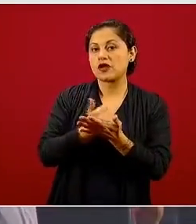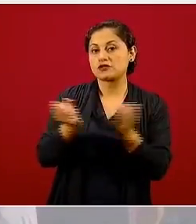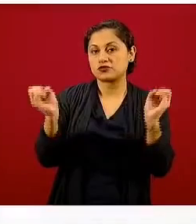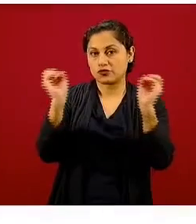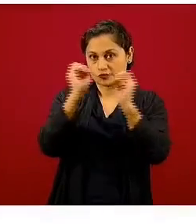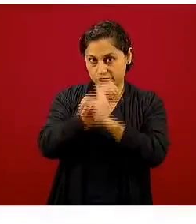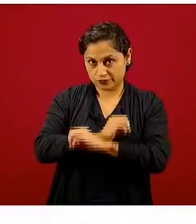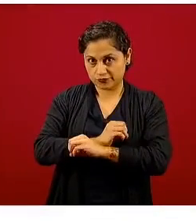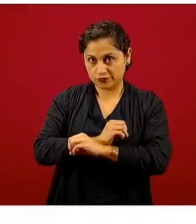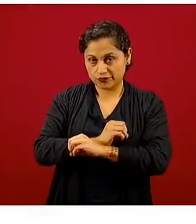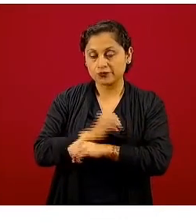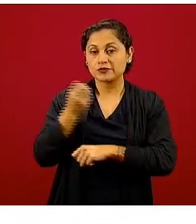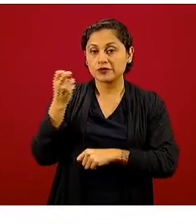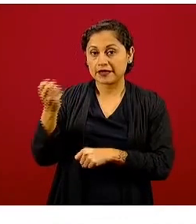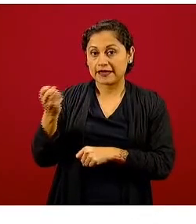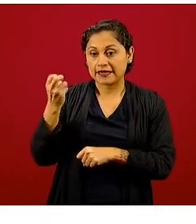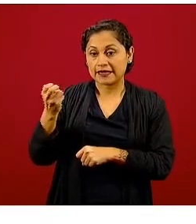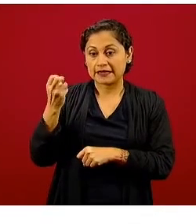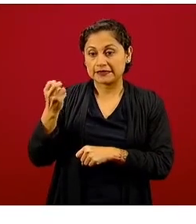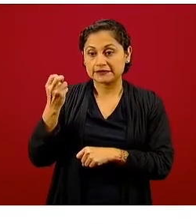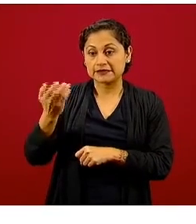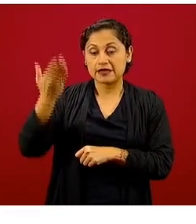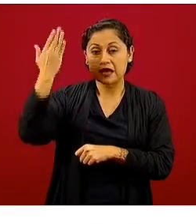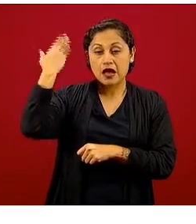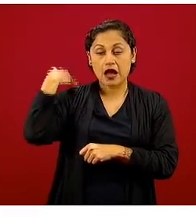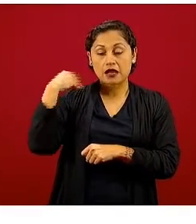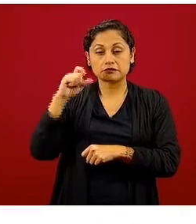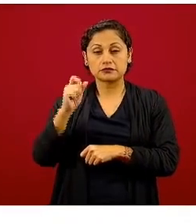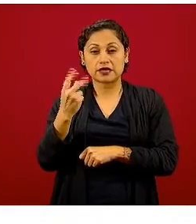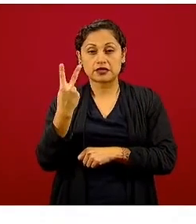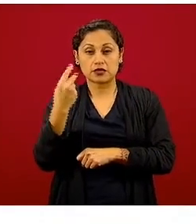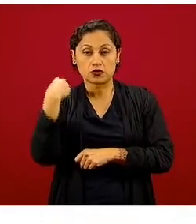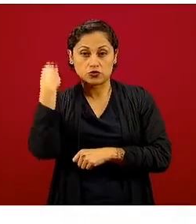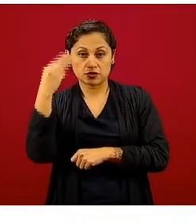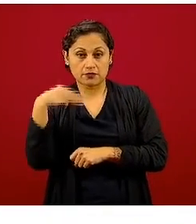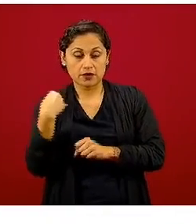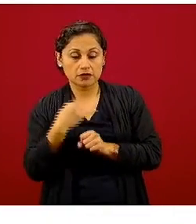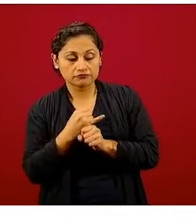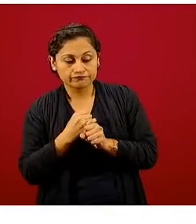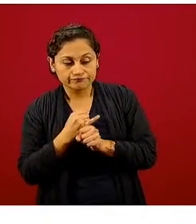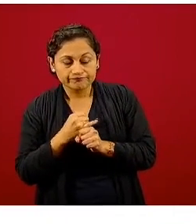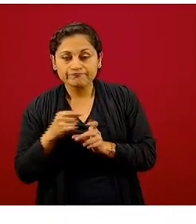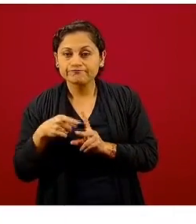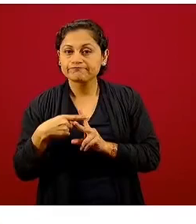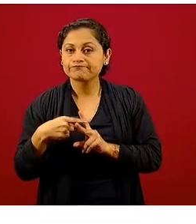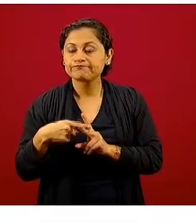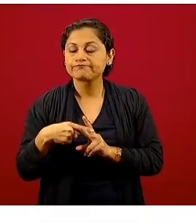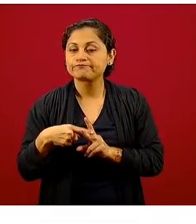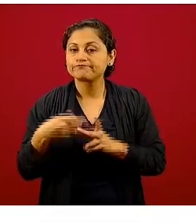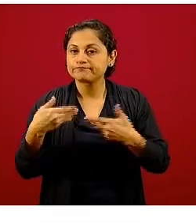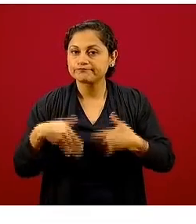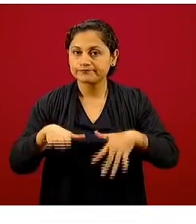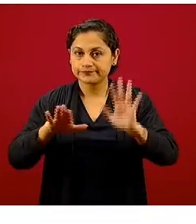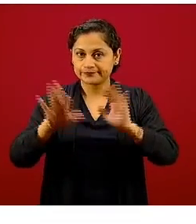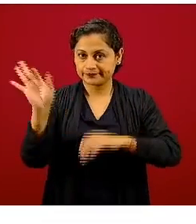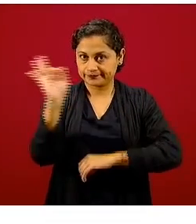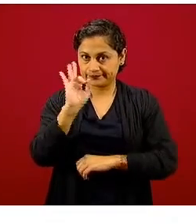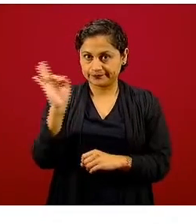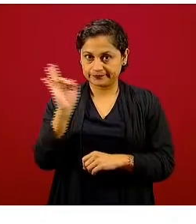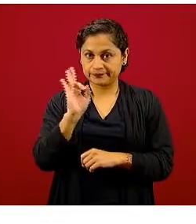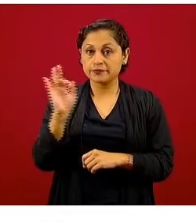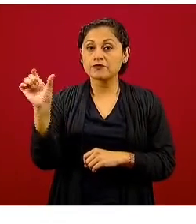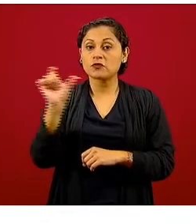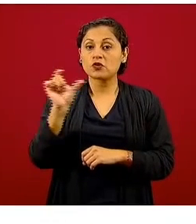la predicción original del 22 de marzo. Y es lo que habría ocurrido cuando se